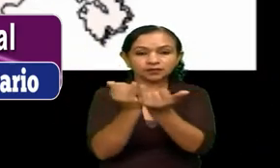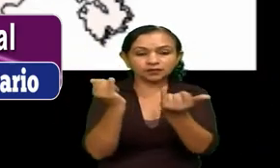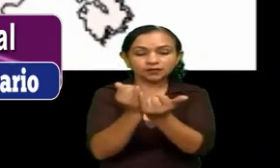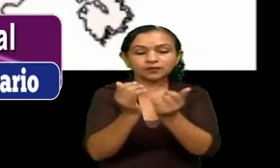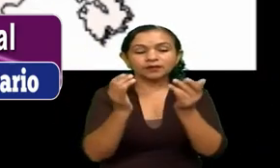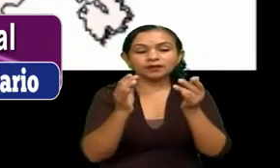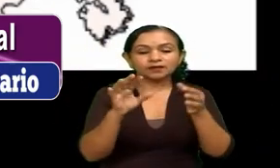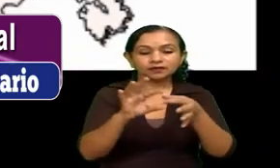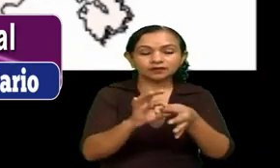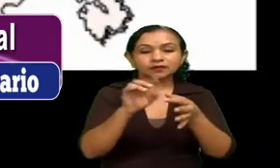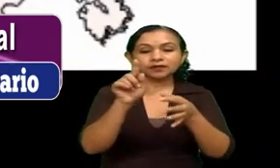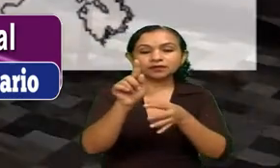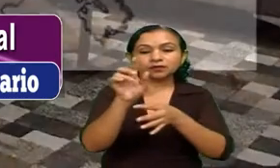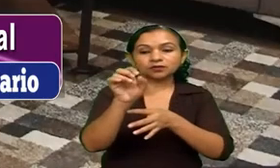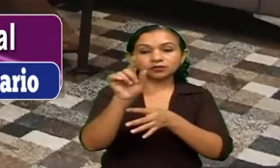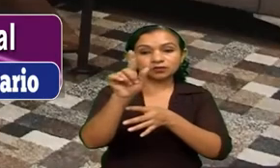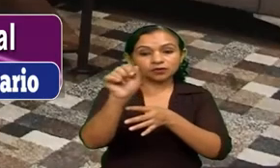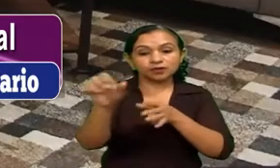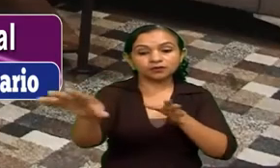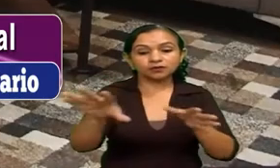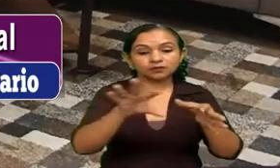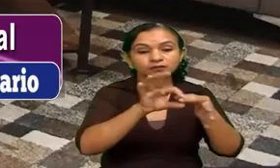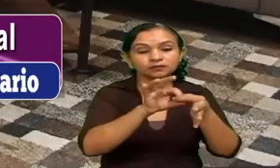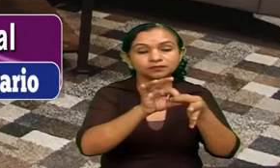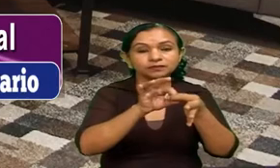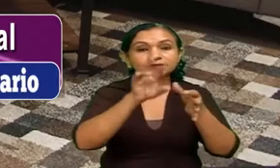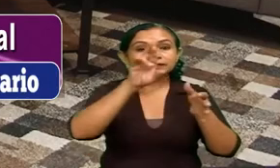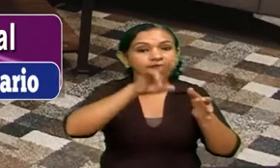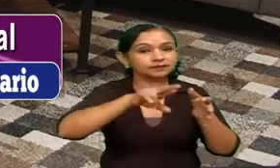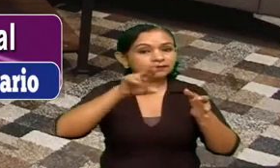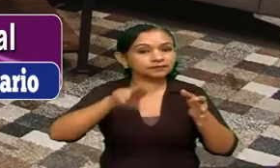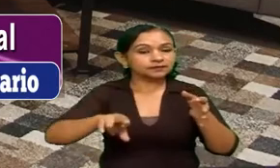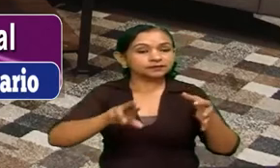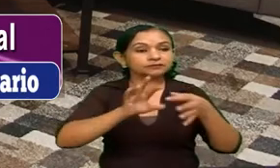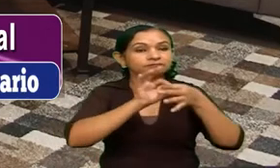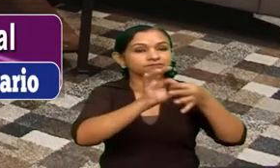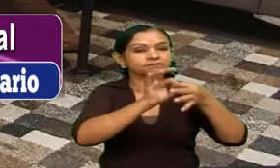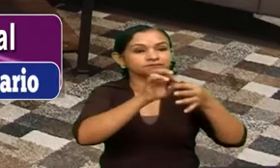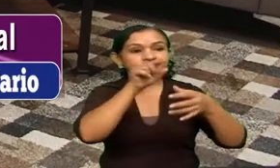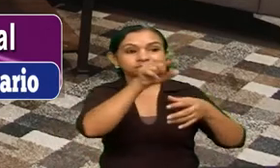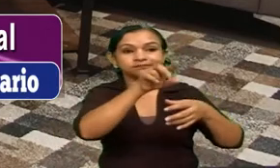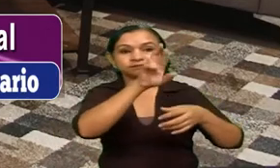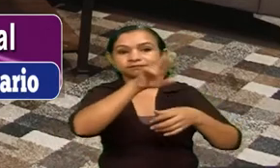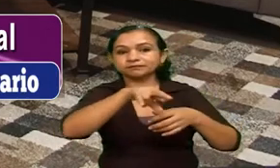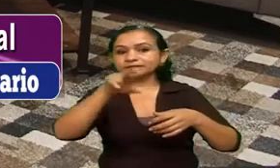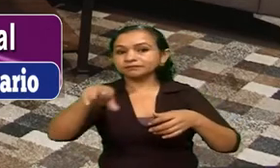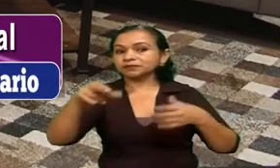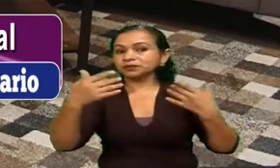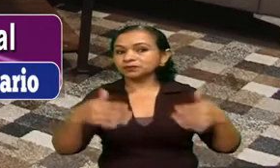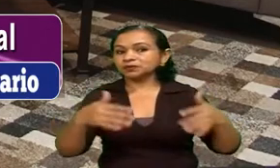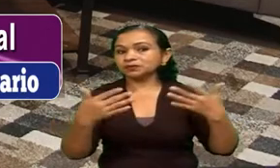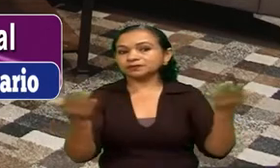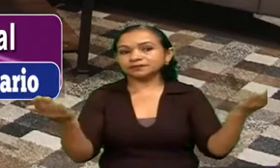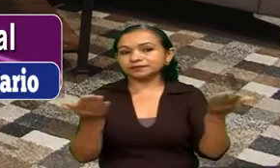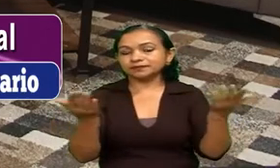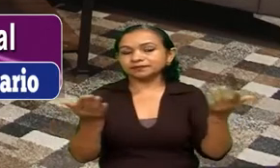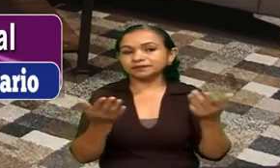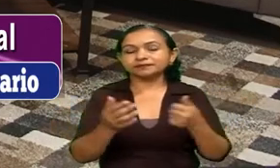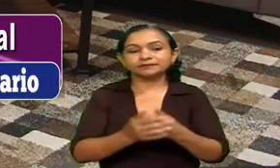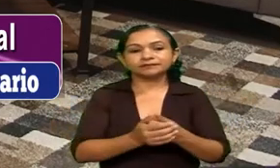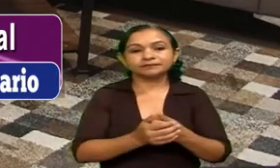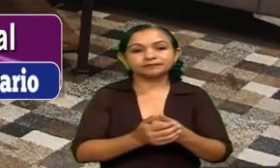subestación de Tola. Entonces, okay, si vos ves solo en Rivas ese sistema, tiene una totalmente